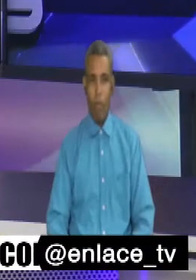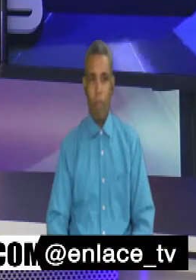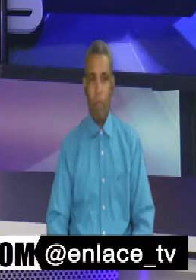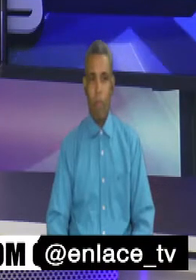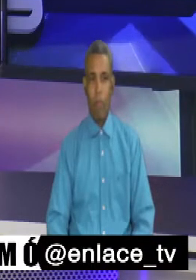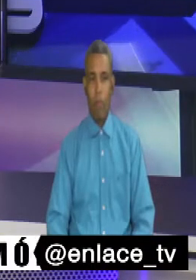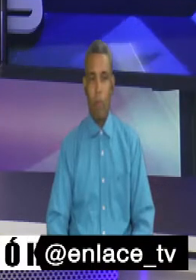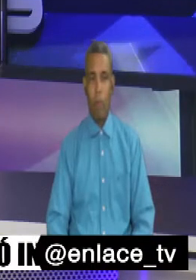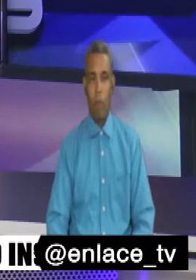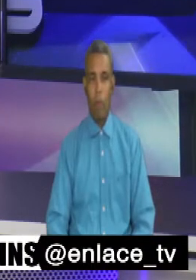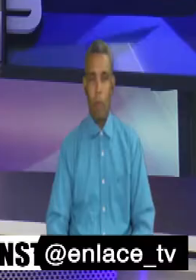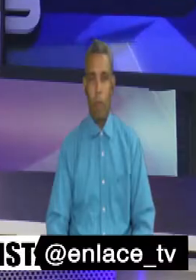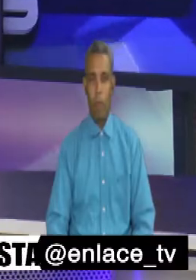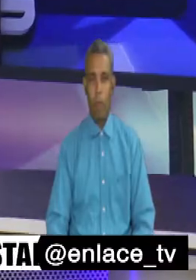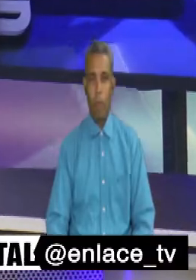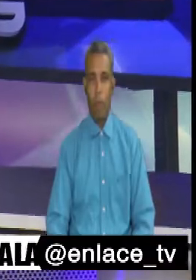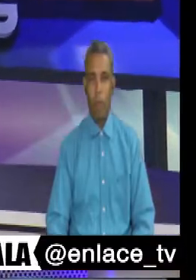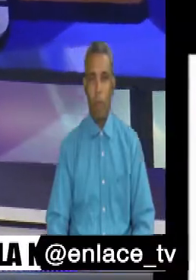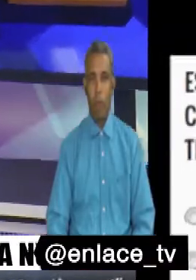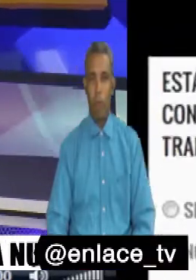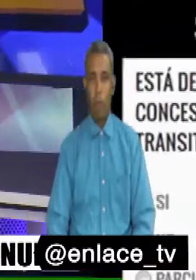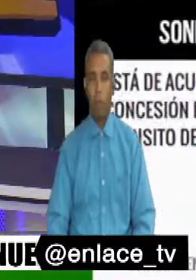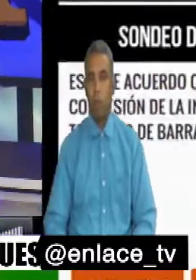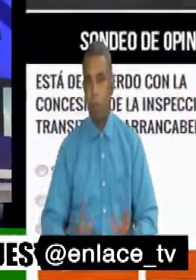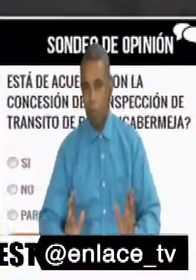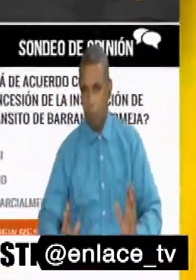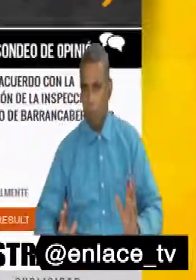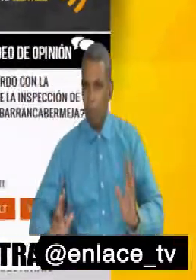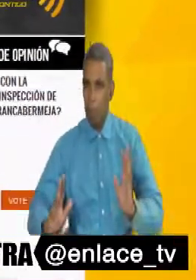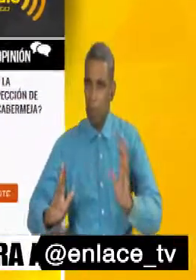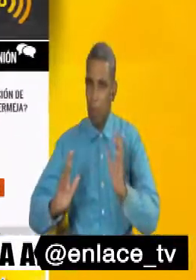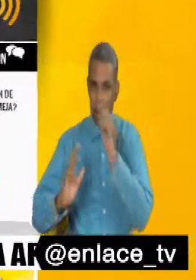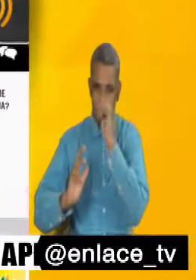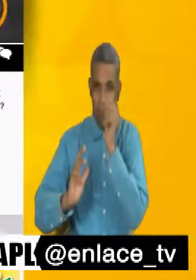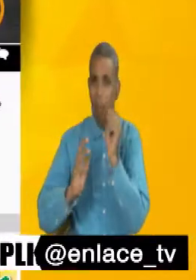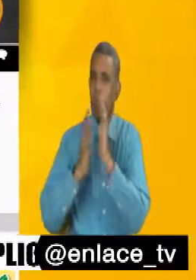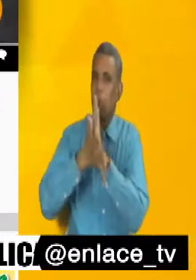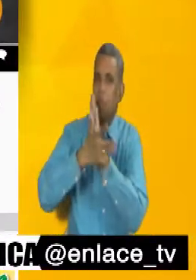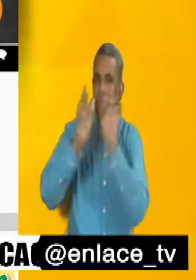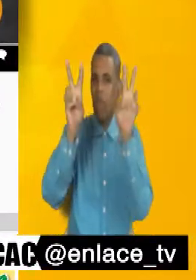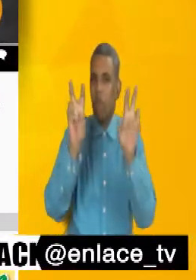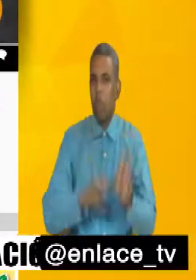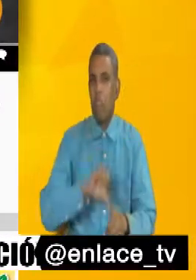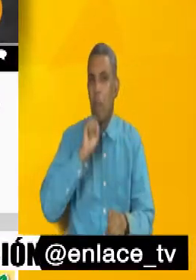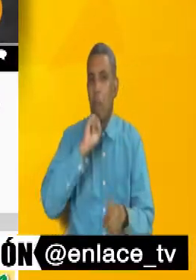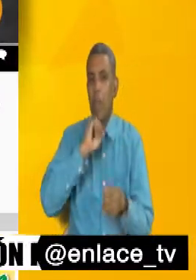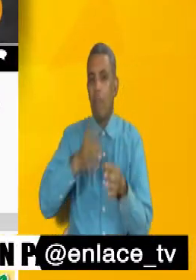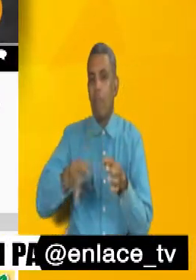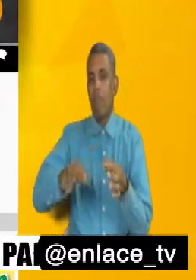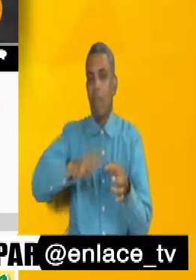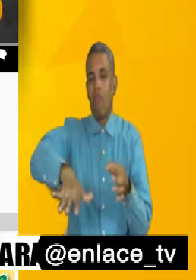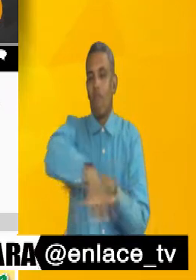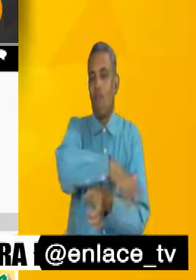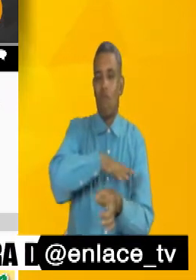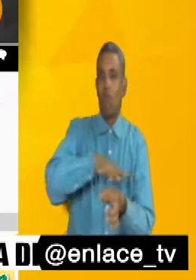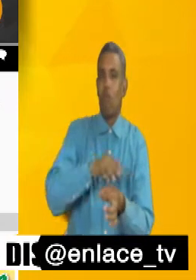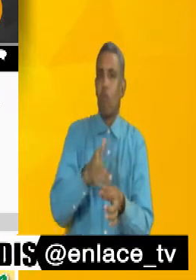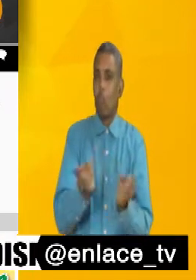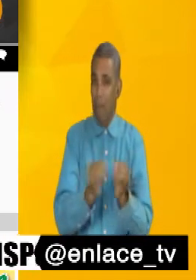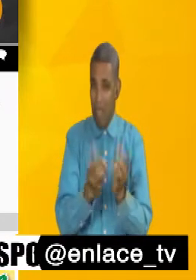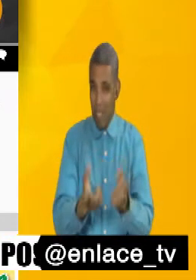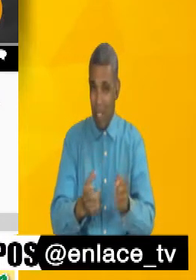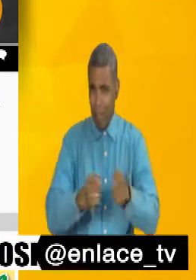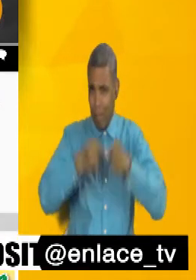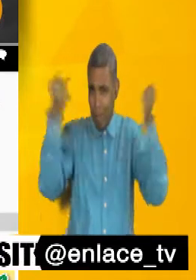Seguimos llevando a nuestra comunidad el acontecer de la ciudad y región. Esta y otras informaciones de Enlace Noticias las puede hallar en nuestra